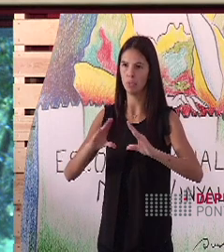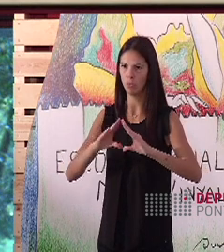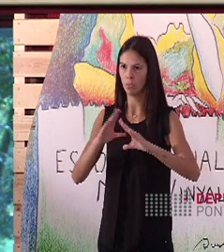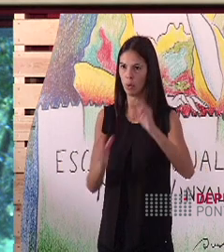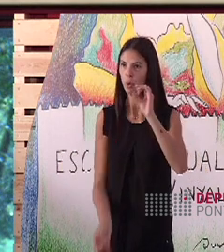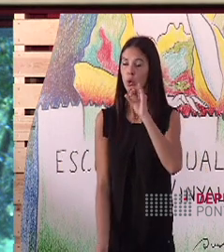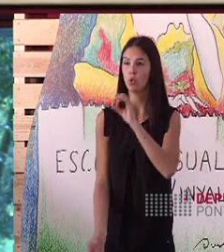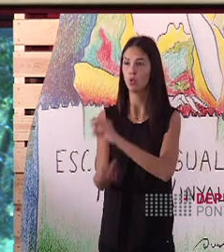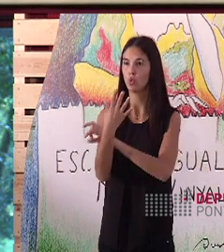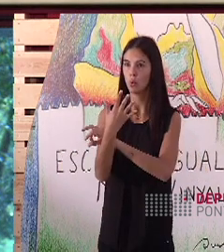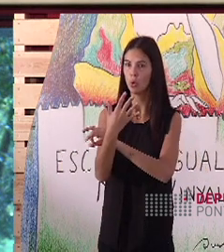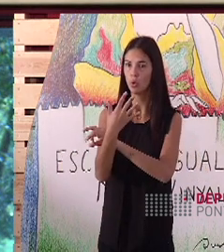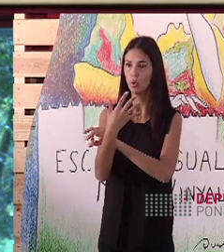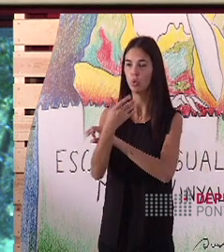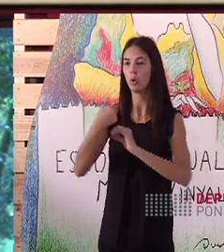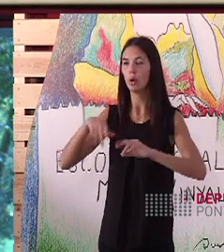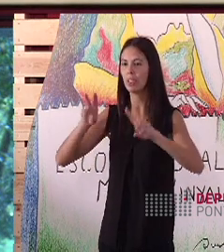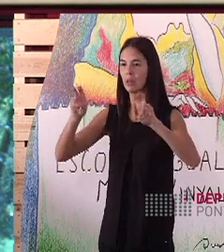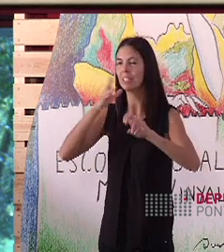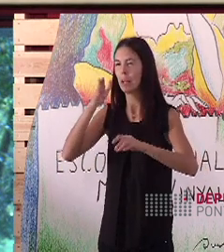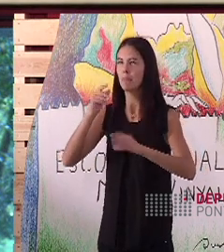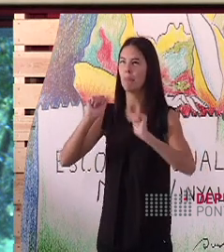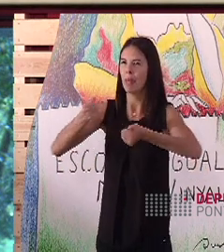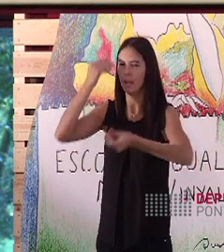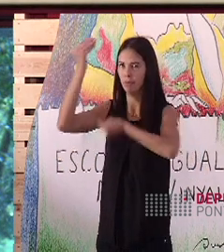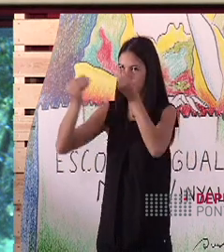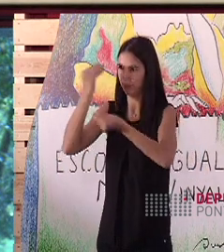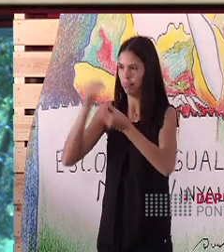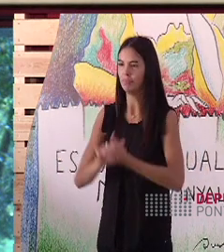en esta cuarta ola sobre la que ya se está reflexionando.